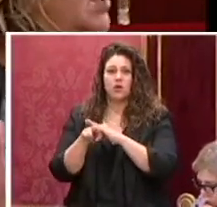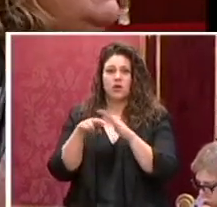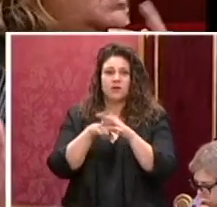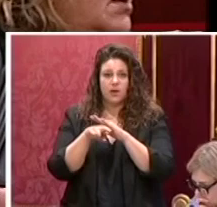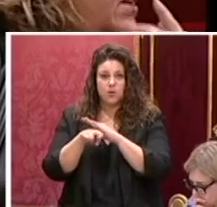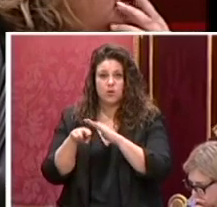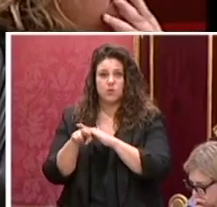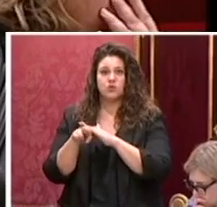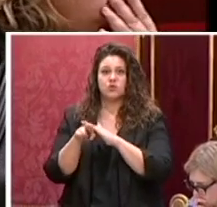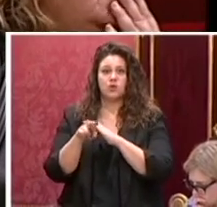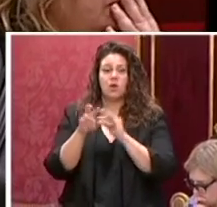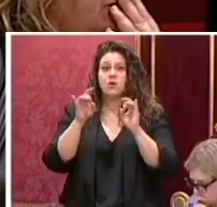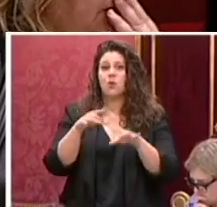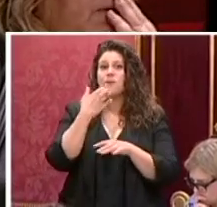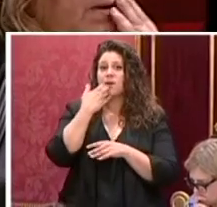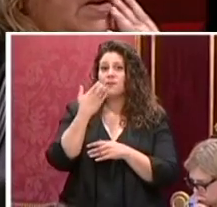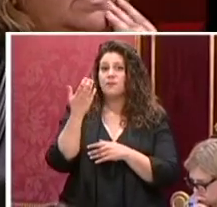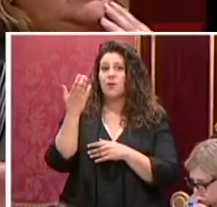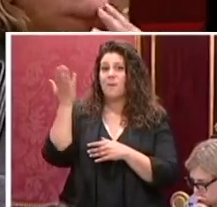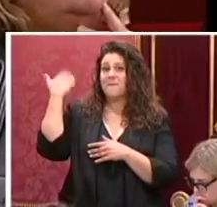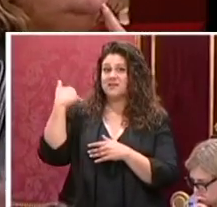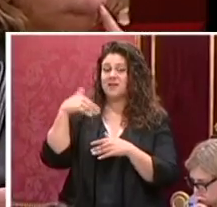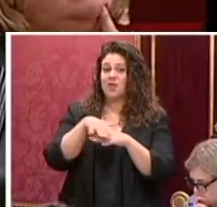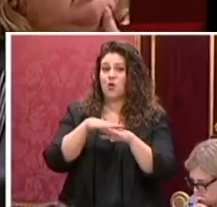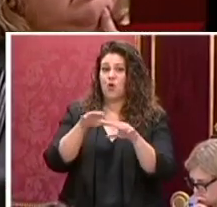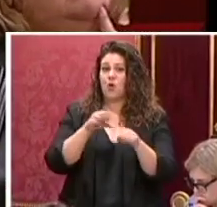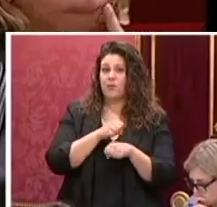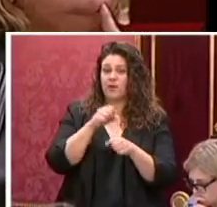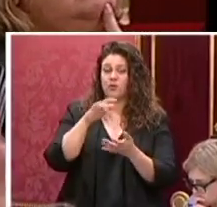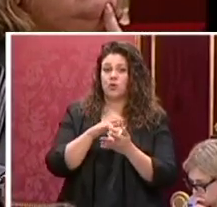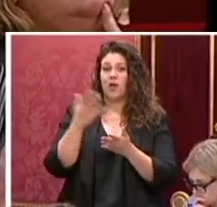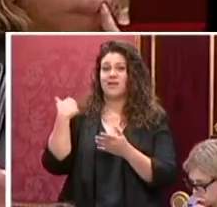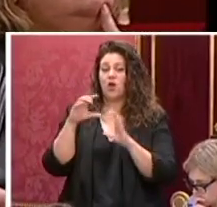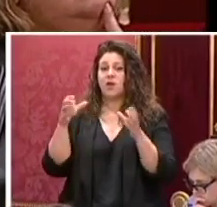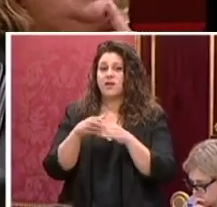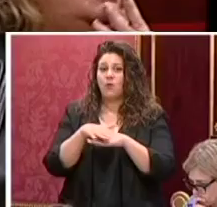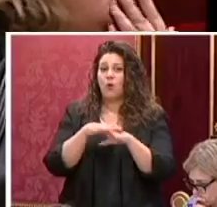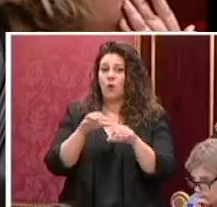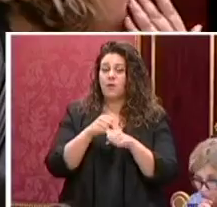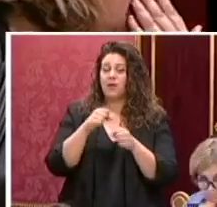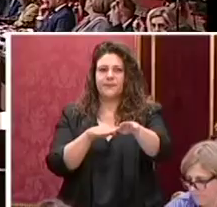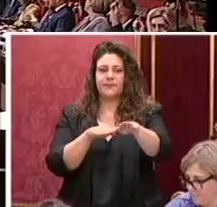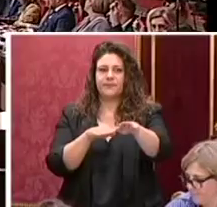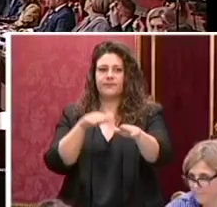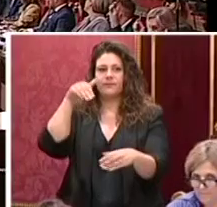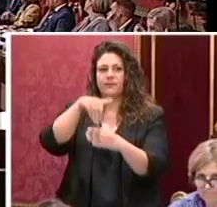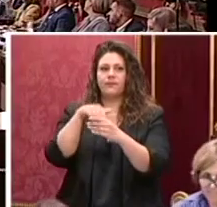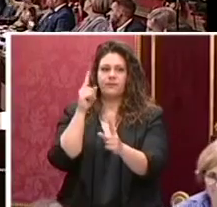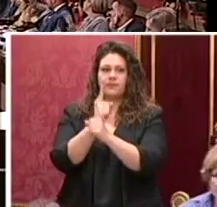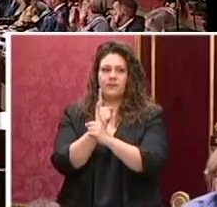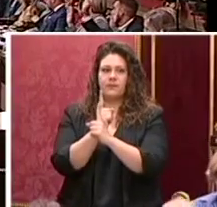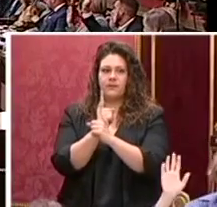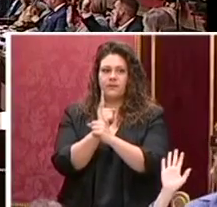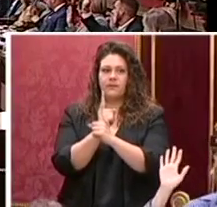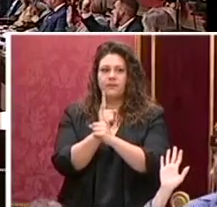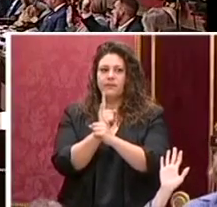se obtuvieron, por ejemplo, en el pasado mandato con el anterior equipo de gobierno con el plan de sostenibilidad en destinos turísticos. La moción no ha